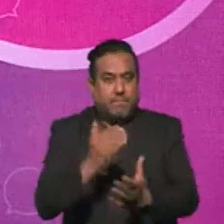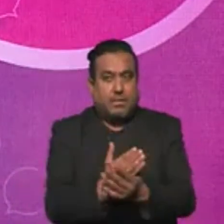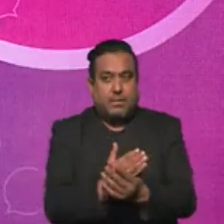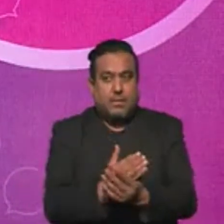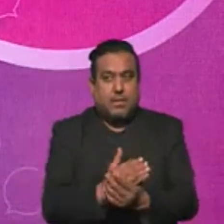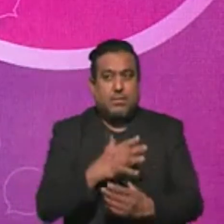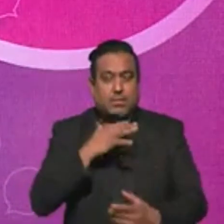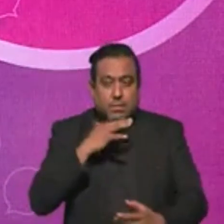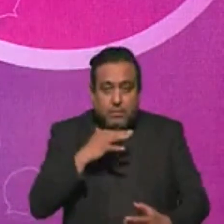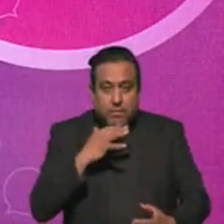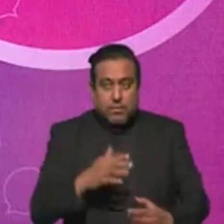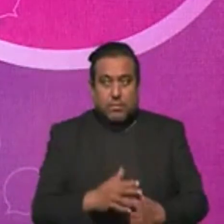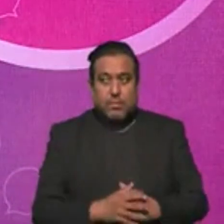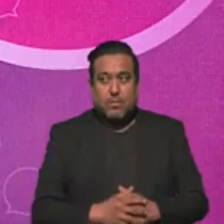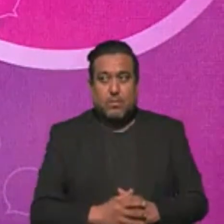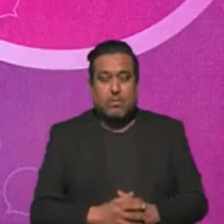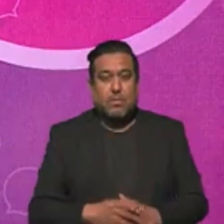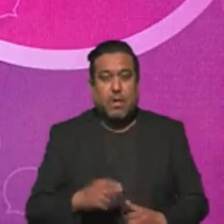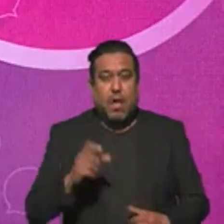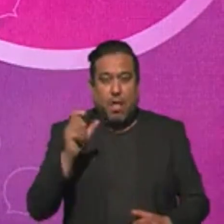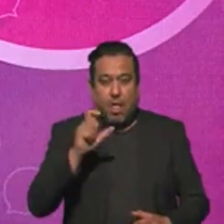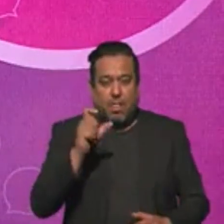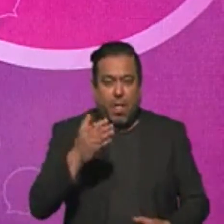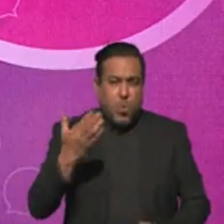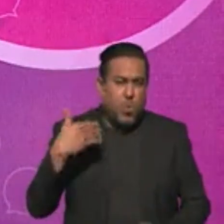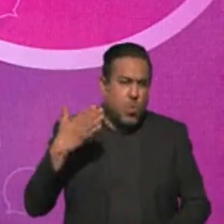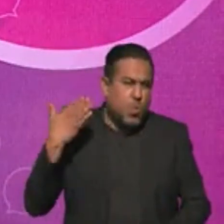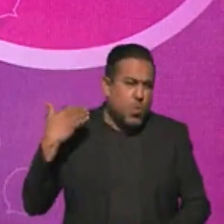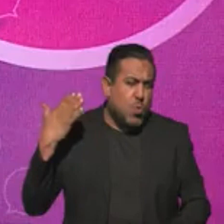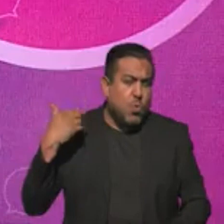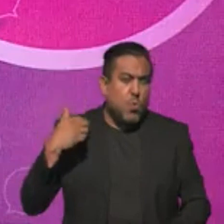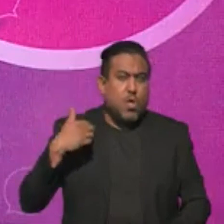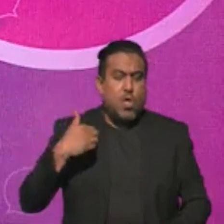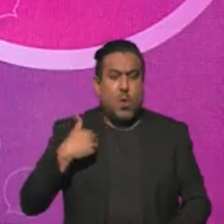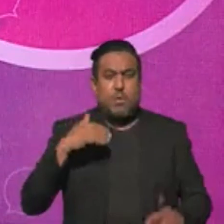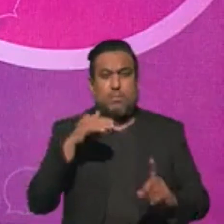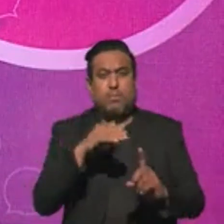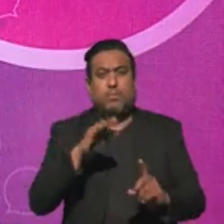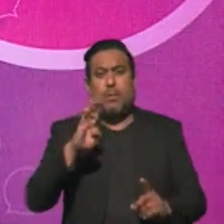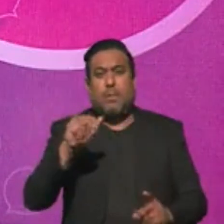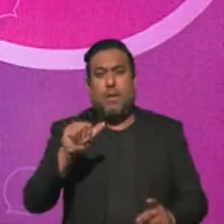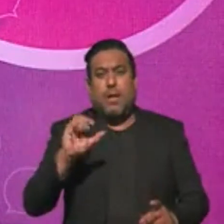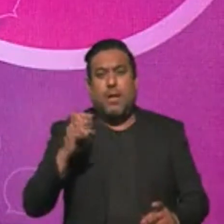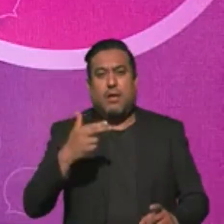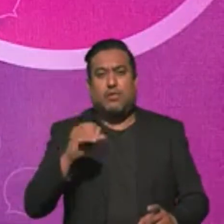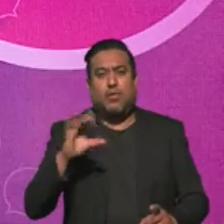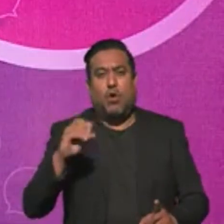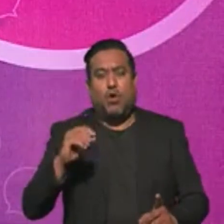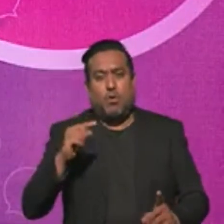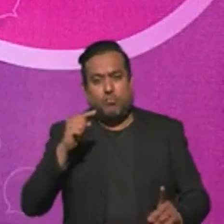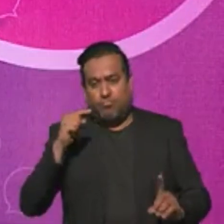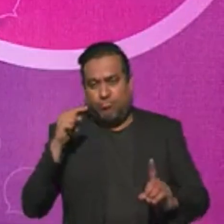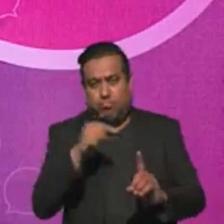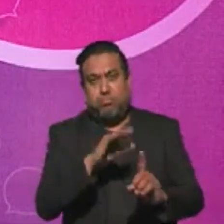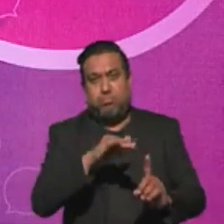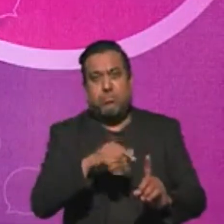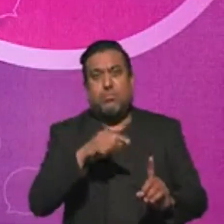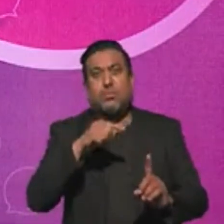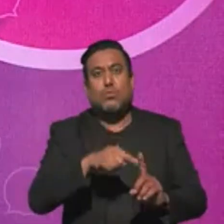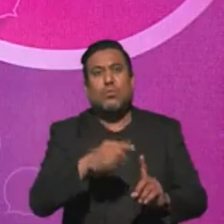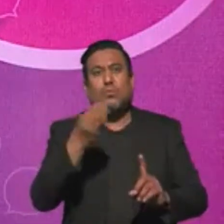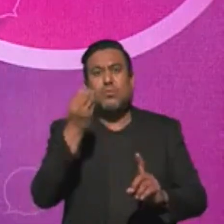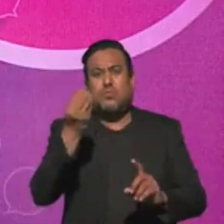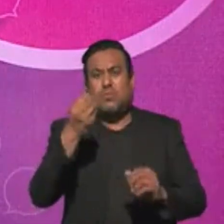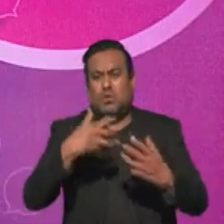contaminen hace ya tiempo se le pidió a Bachoco en concreto de las varias empresas